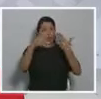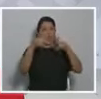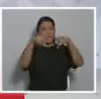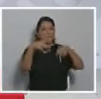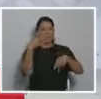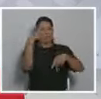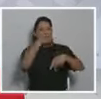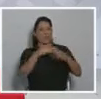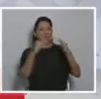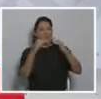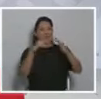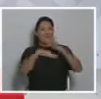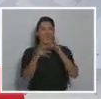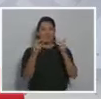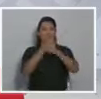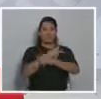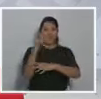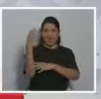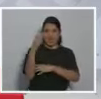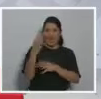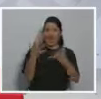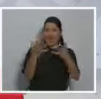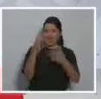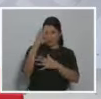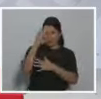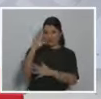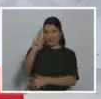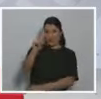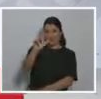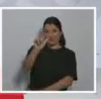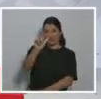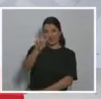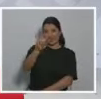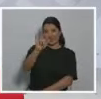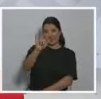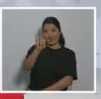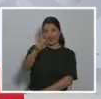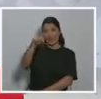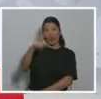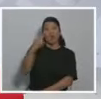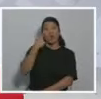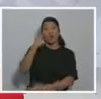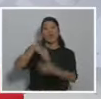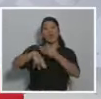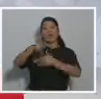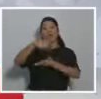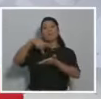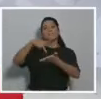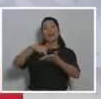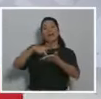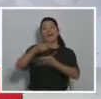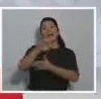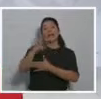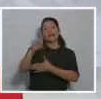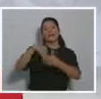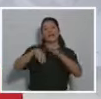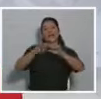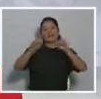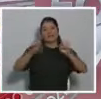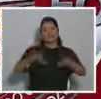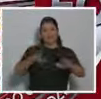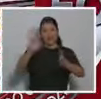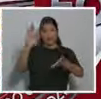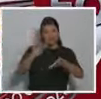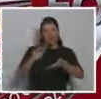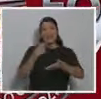linda allá en Paraíso. Quiero saludar a David. Hoy me lo encontré en el Parque del Este, ahí en Sabanilla, y dice que no se pierde la Rueda de